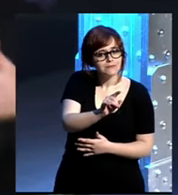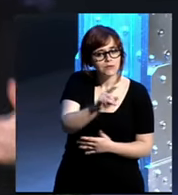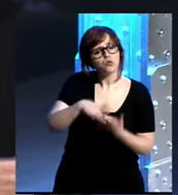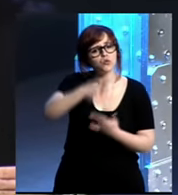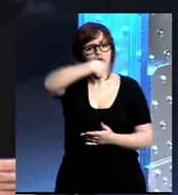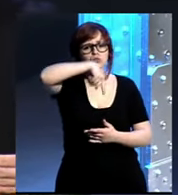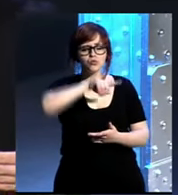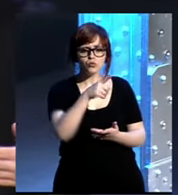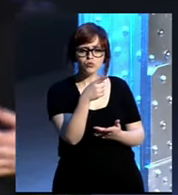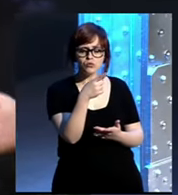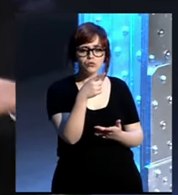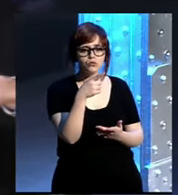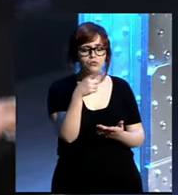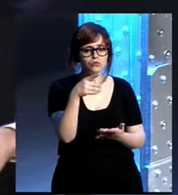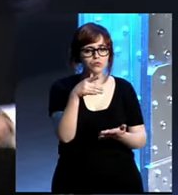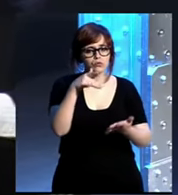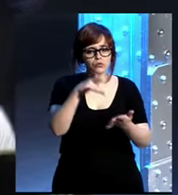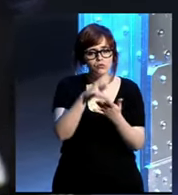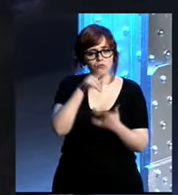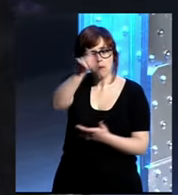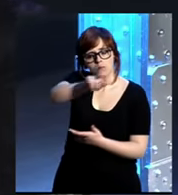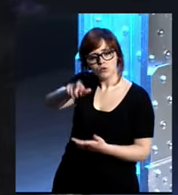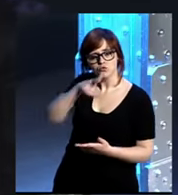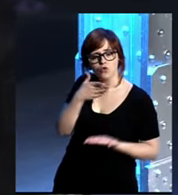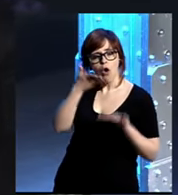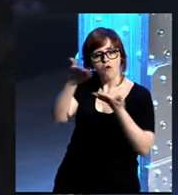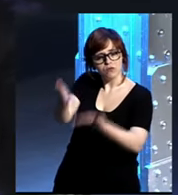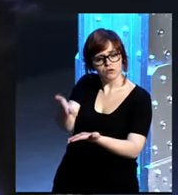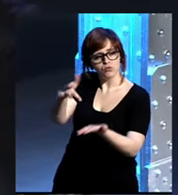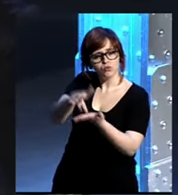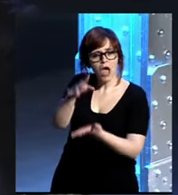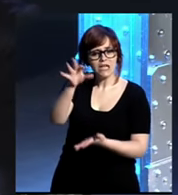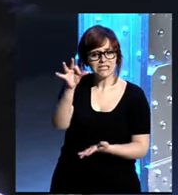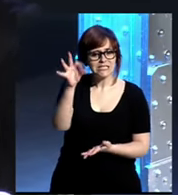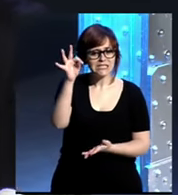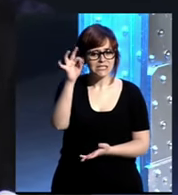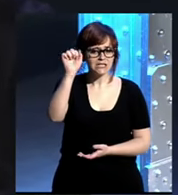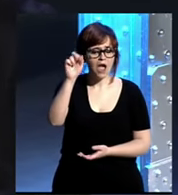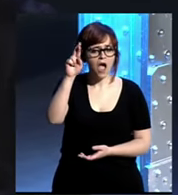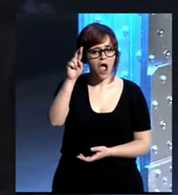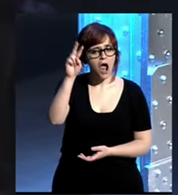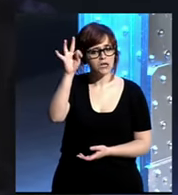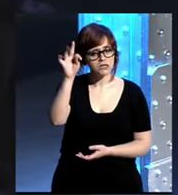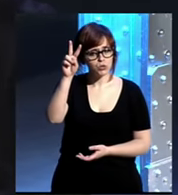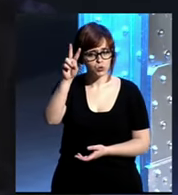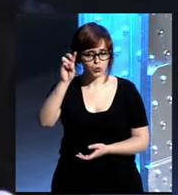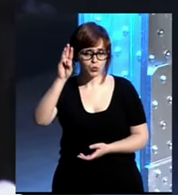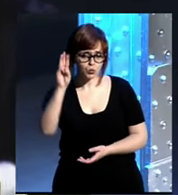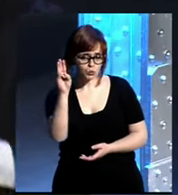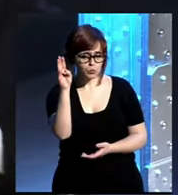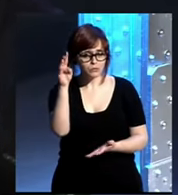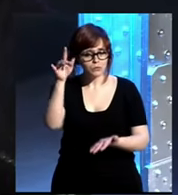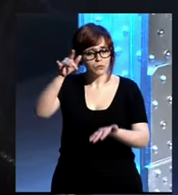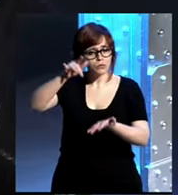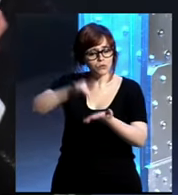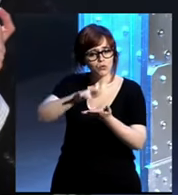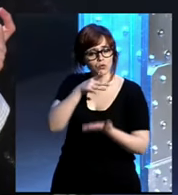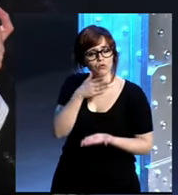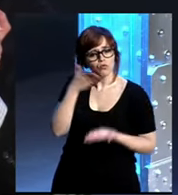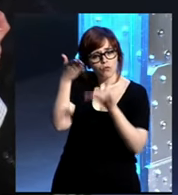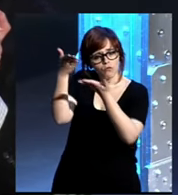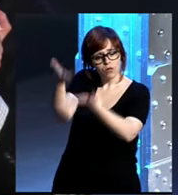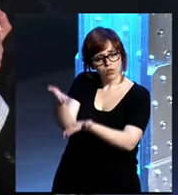Nosotros hemos hecho una oferta a gente para que nos traiga su proyecto de startup, y por definición lo que hemos encontrado es que entre el